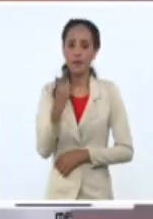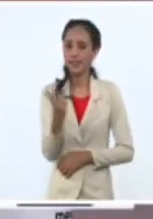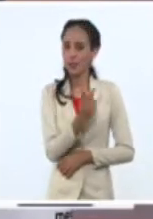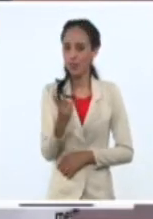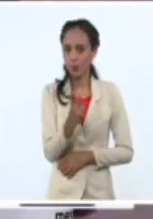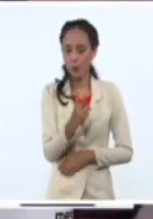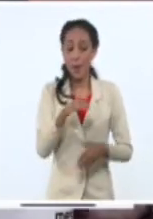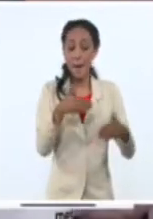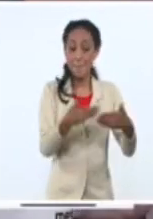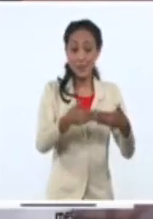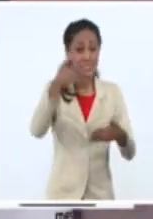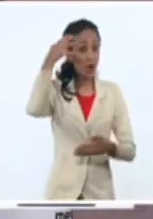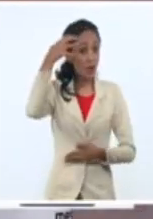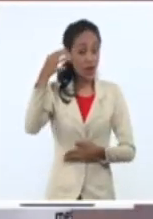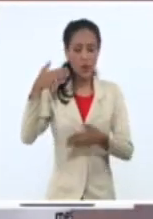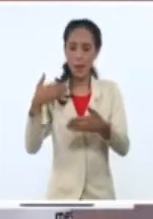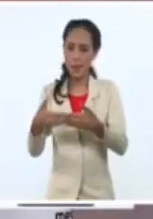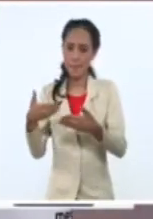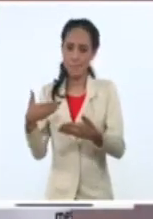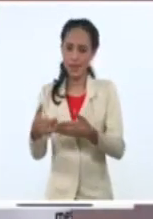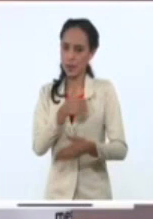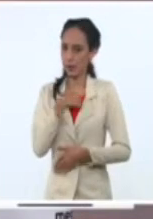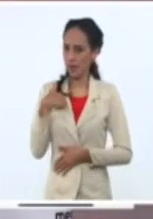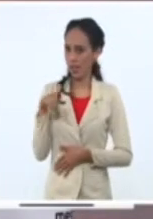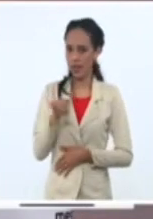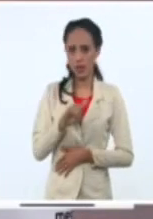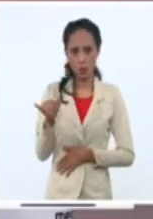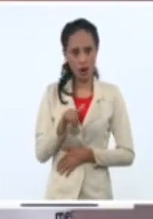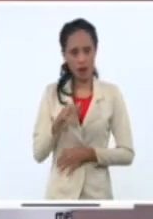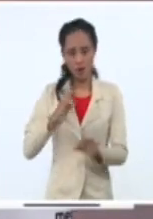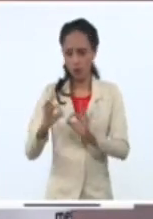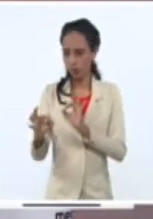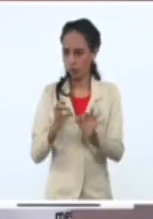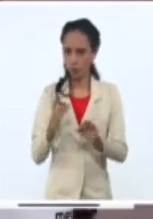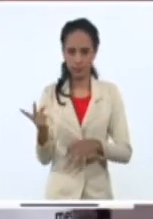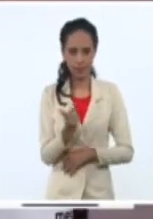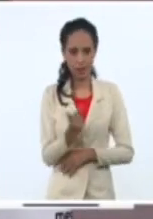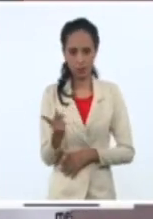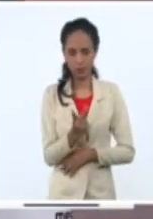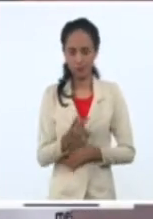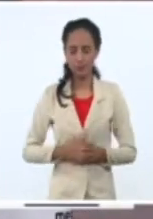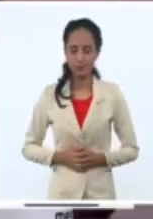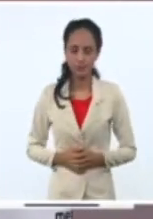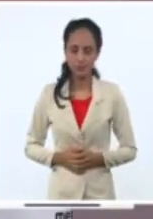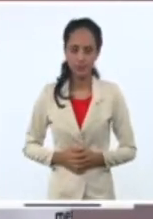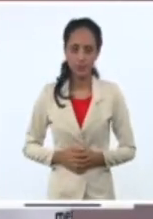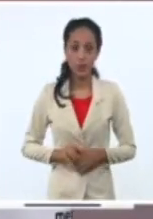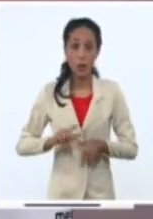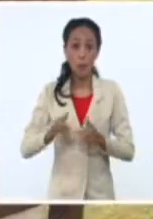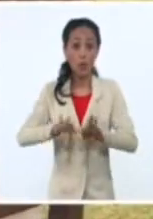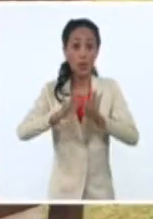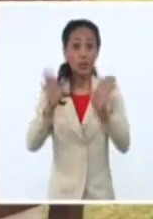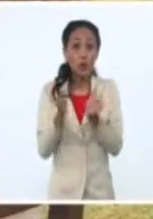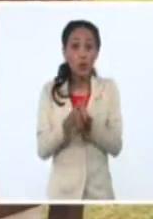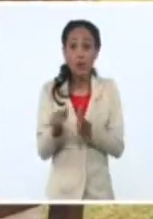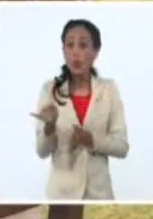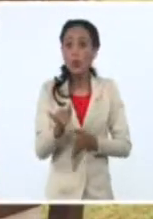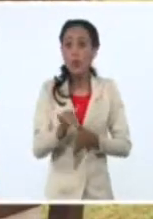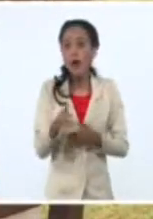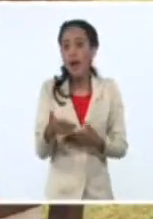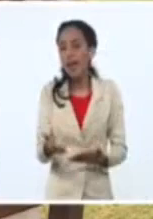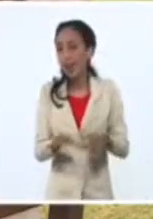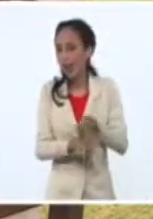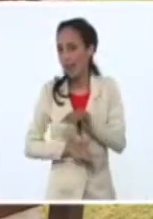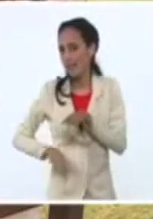funcione eficientemente una empresa estatal, a como porque funcione eficientemente el sector no estatal. Y porque todos somos el modelo. Lograr